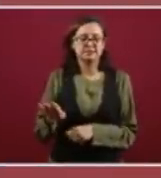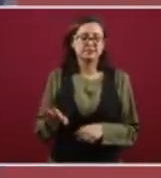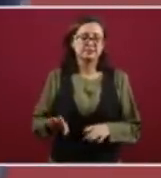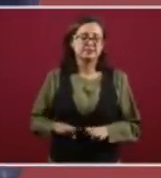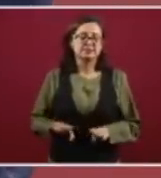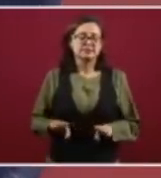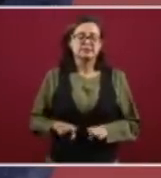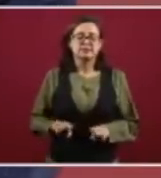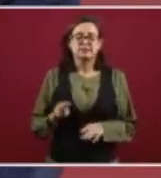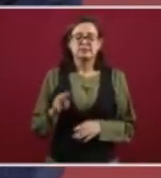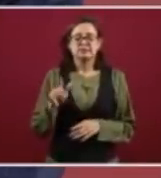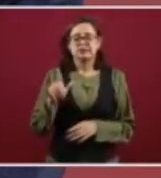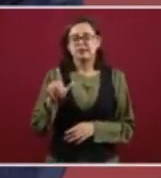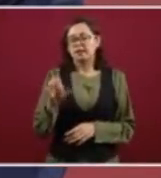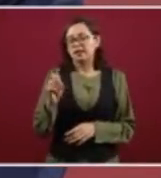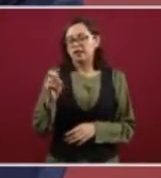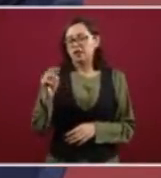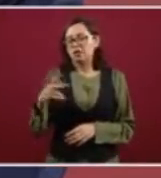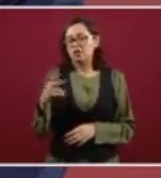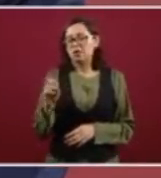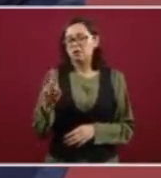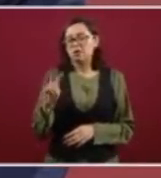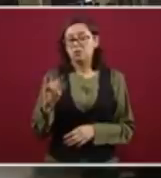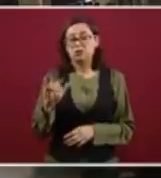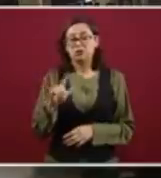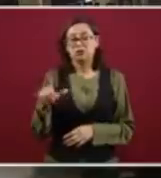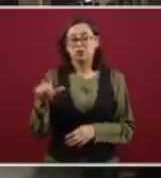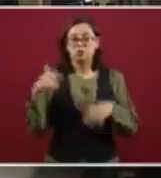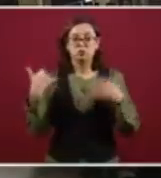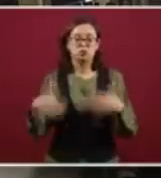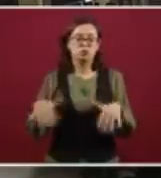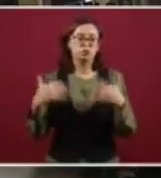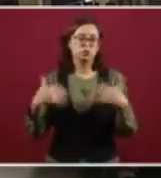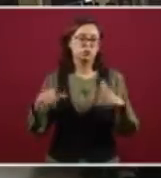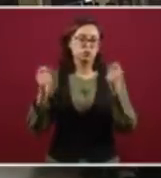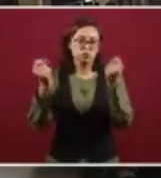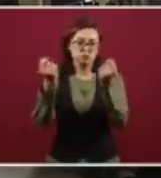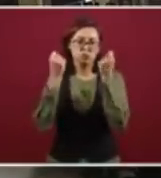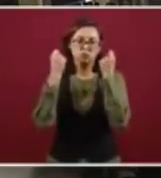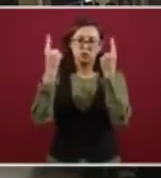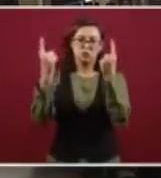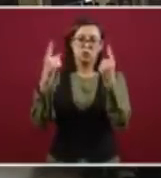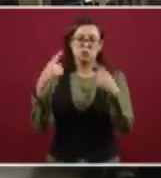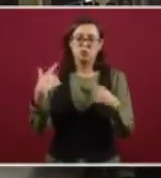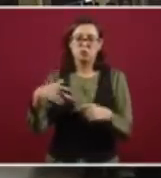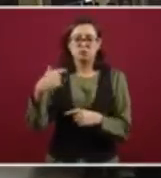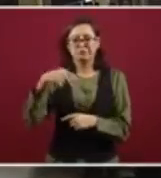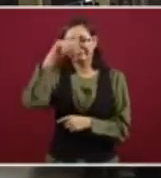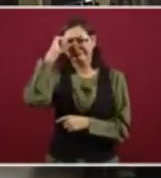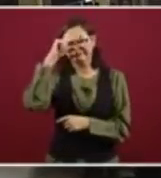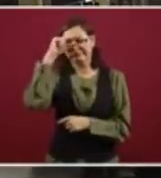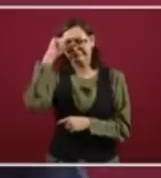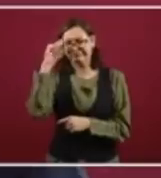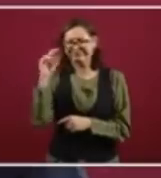una institución en esta materia. Fue muy lamentable su pérdida,